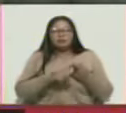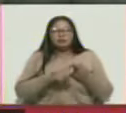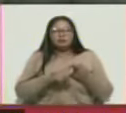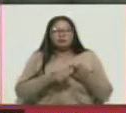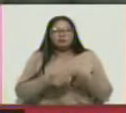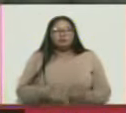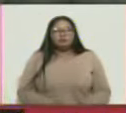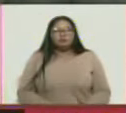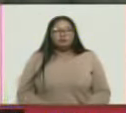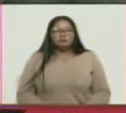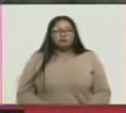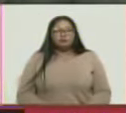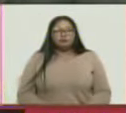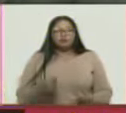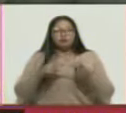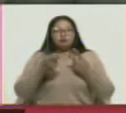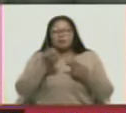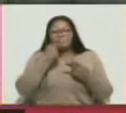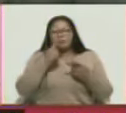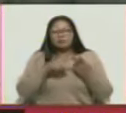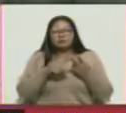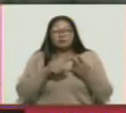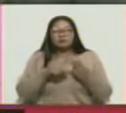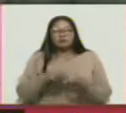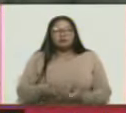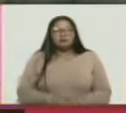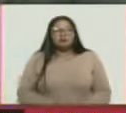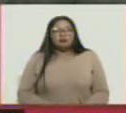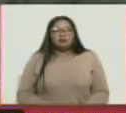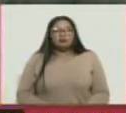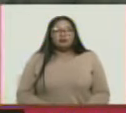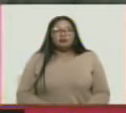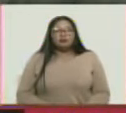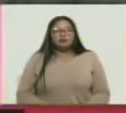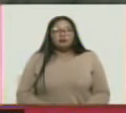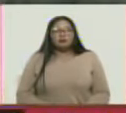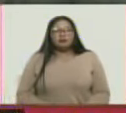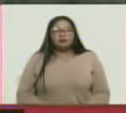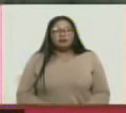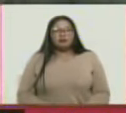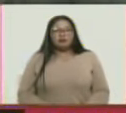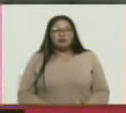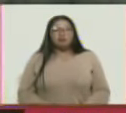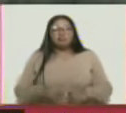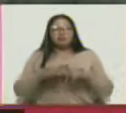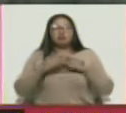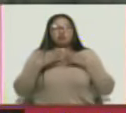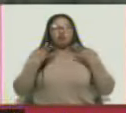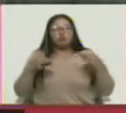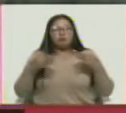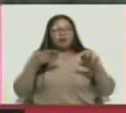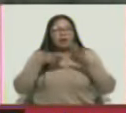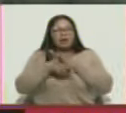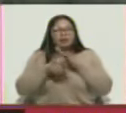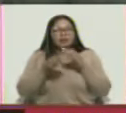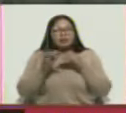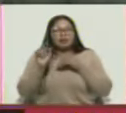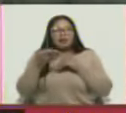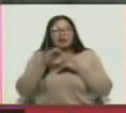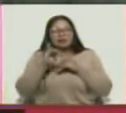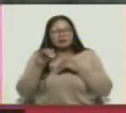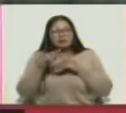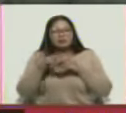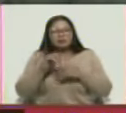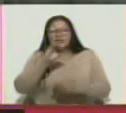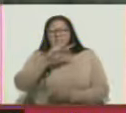y equipamiento médico. En días normales, en circunstancias normales, entra a la franja de Gaza diariamente